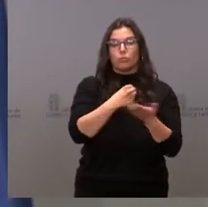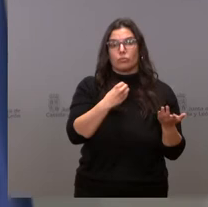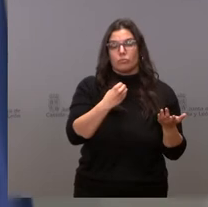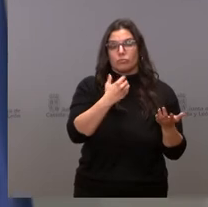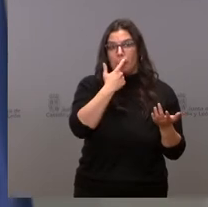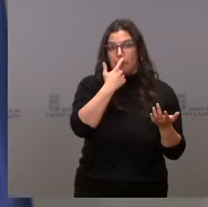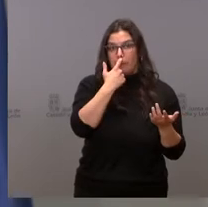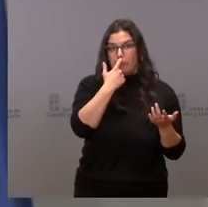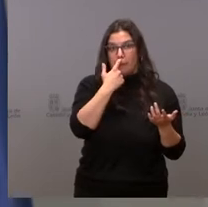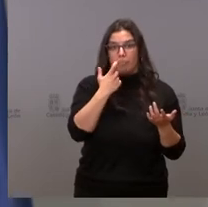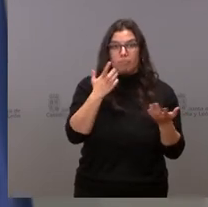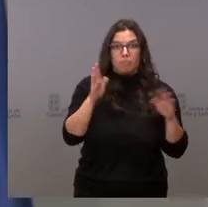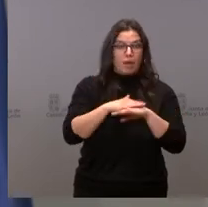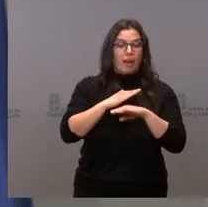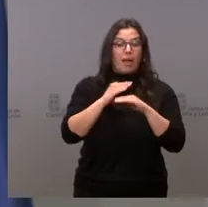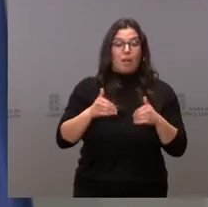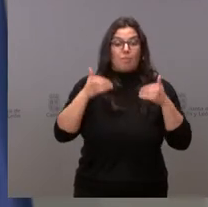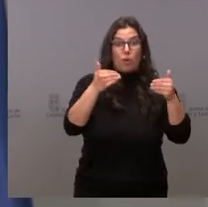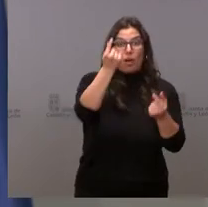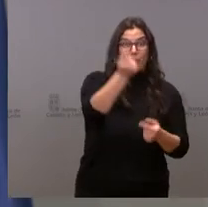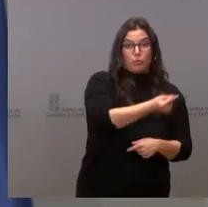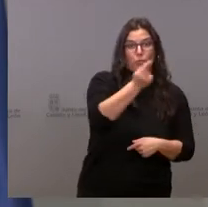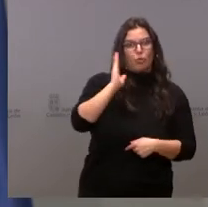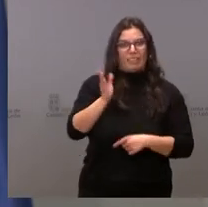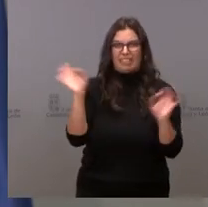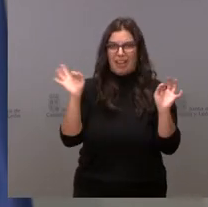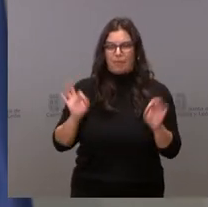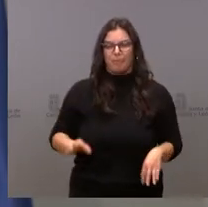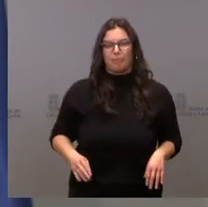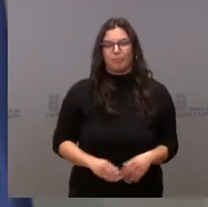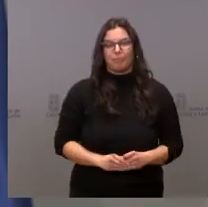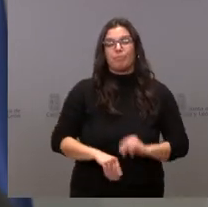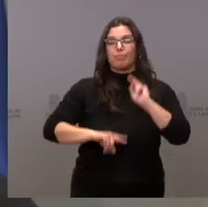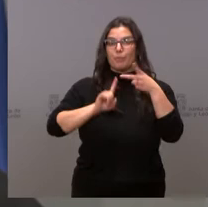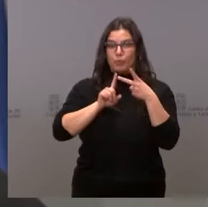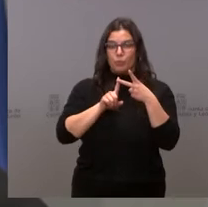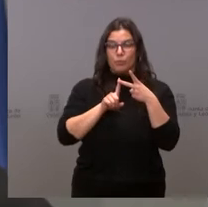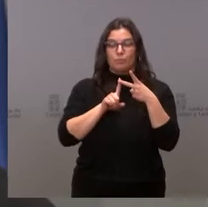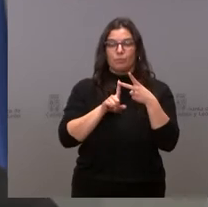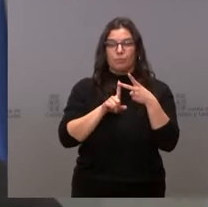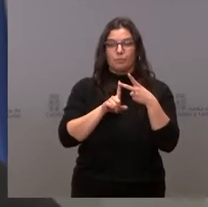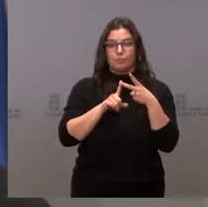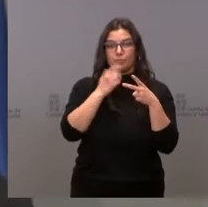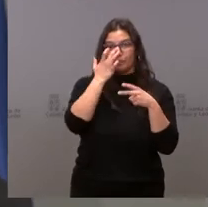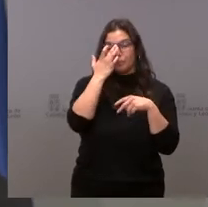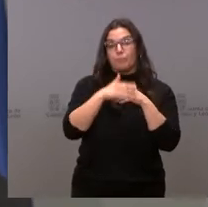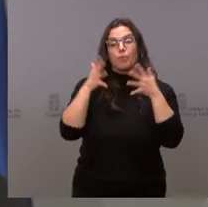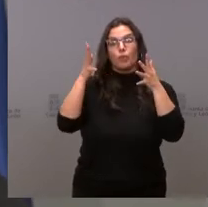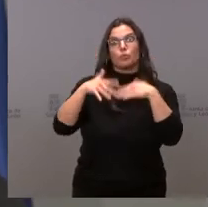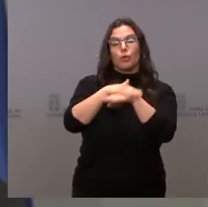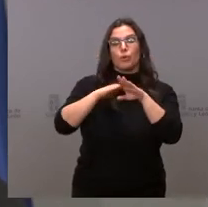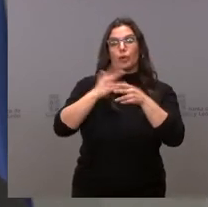con la prórroga presupuestaria en segundo lugar les informo que el consejo de gobierno ha